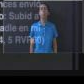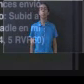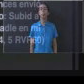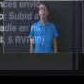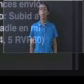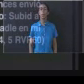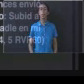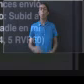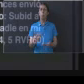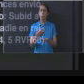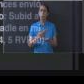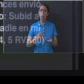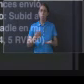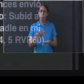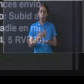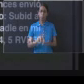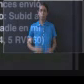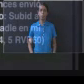Provisión.